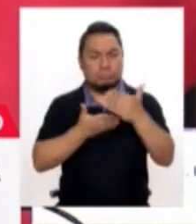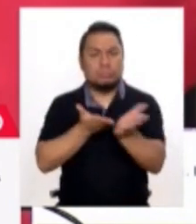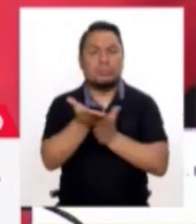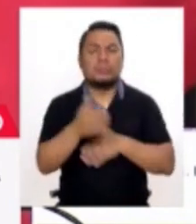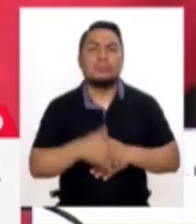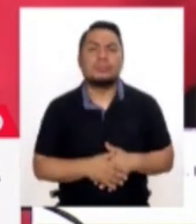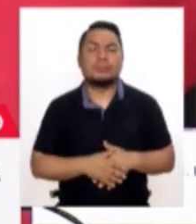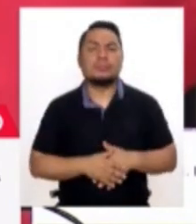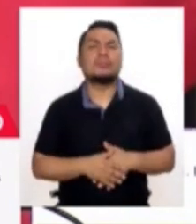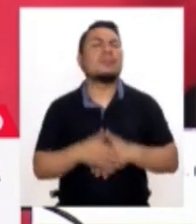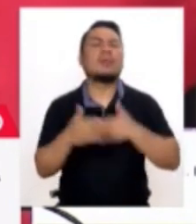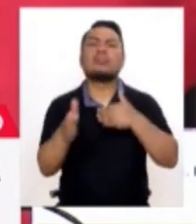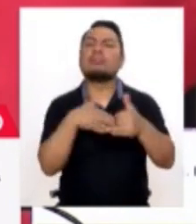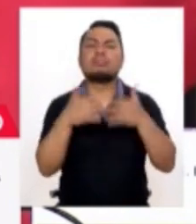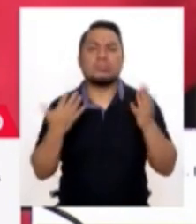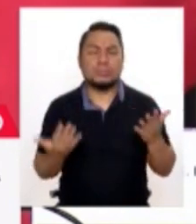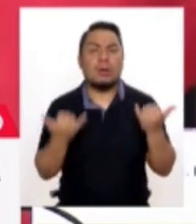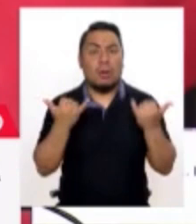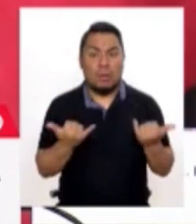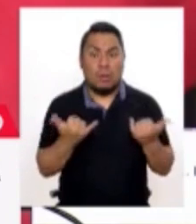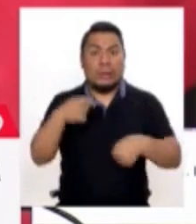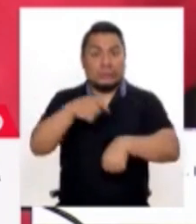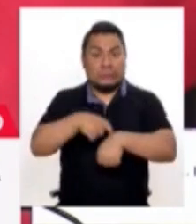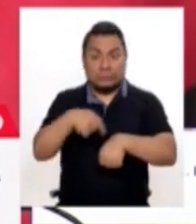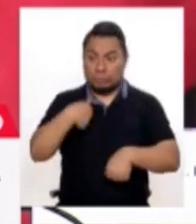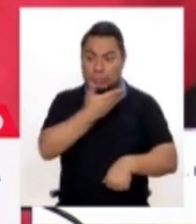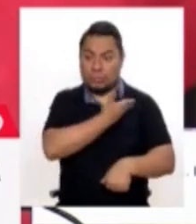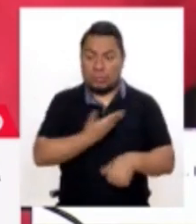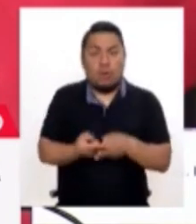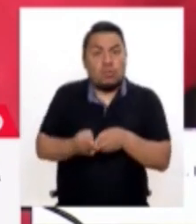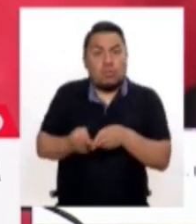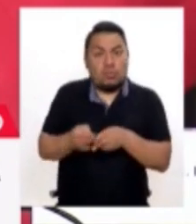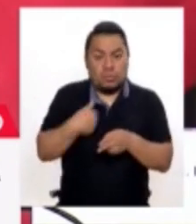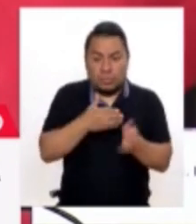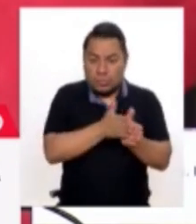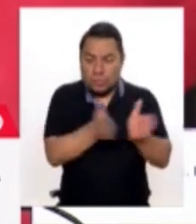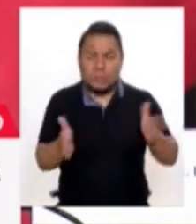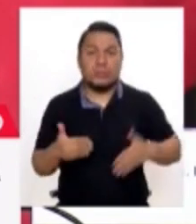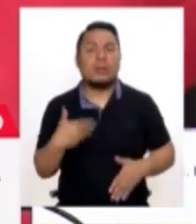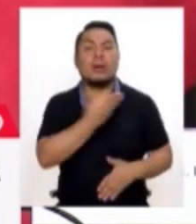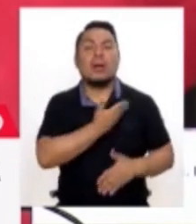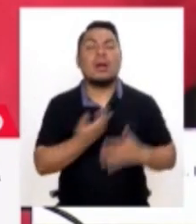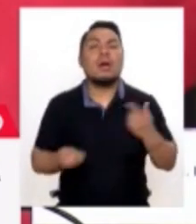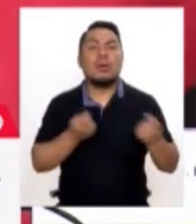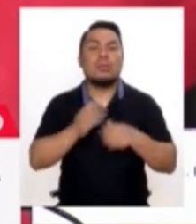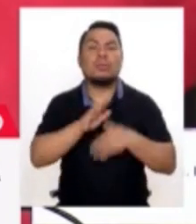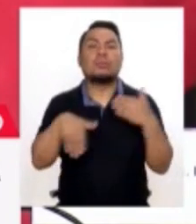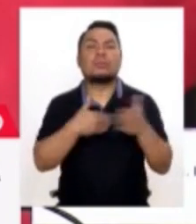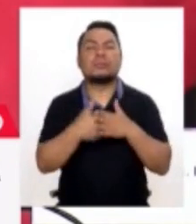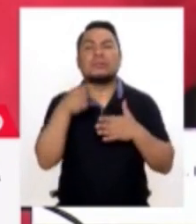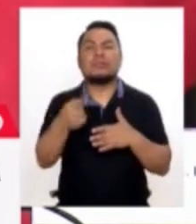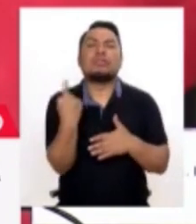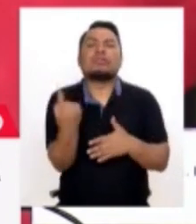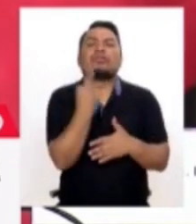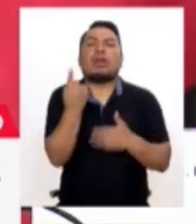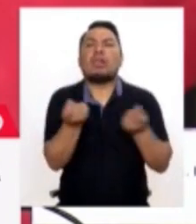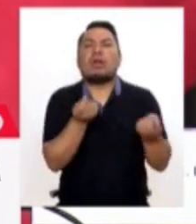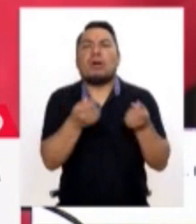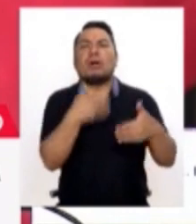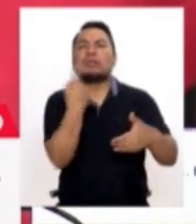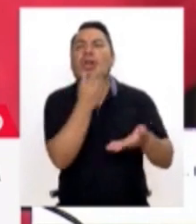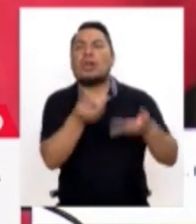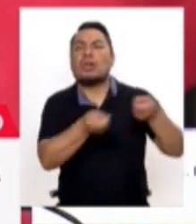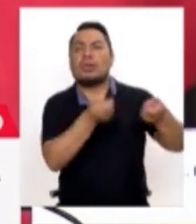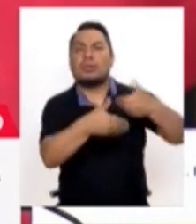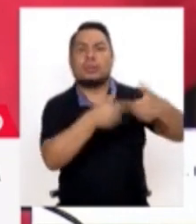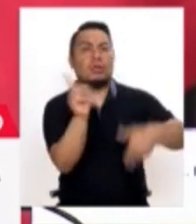peruanos. Pese a ser un periodo de transición, nuestro gobierno no estará en piloto automático. será